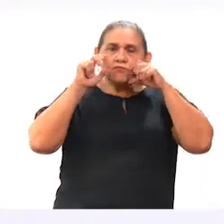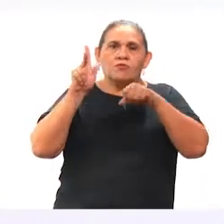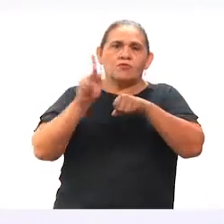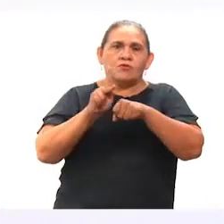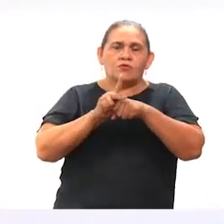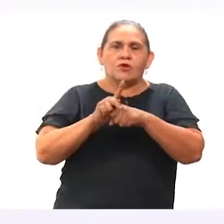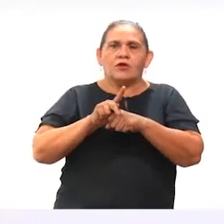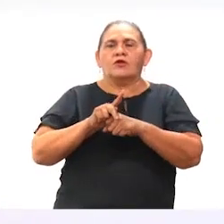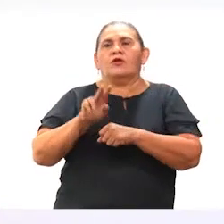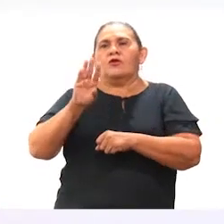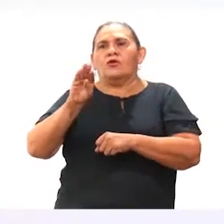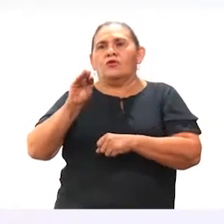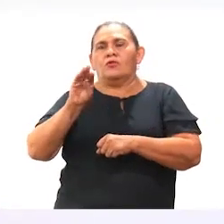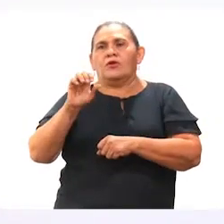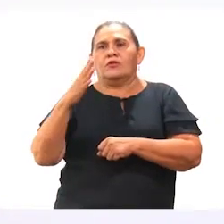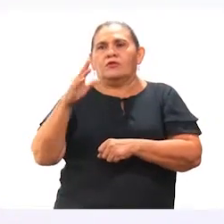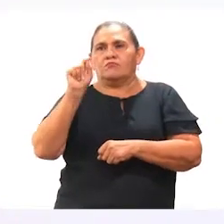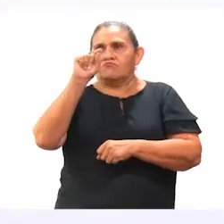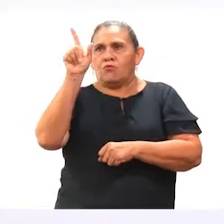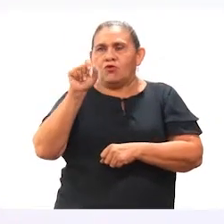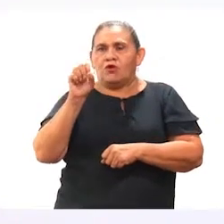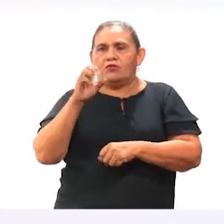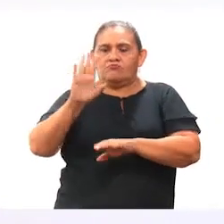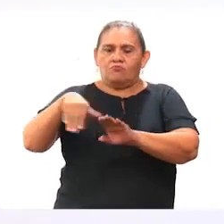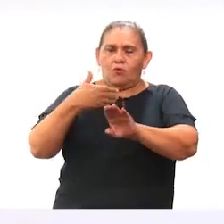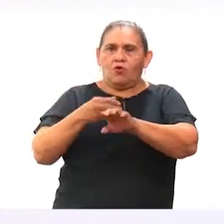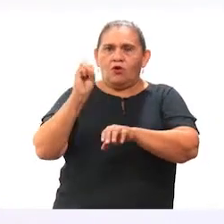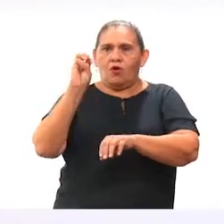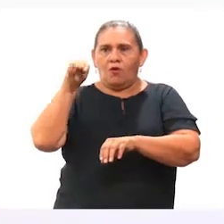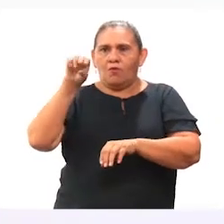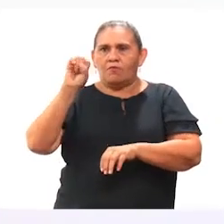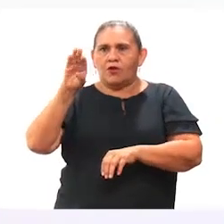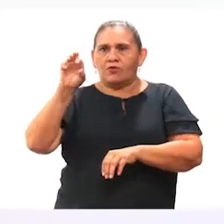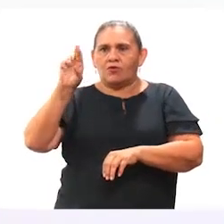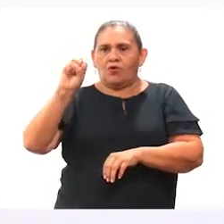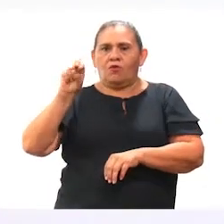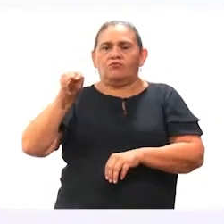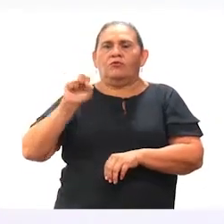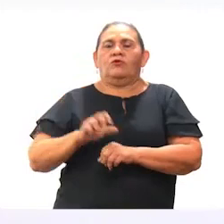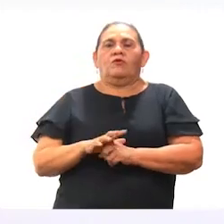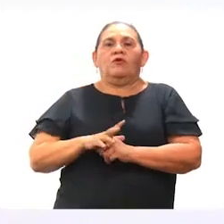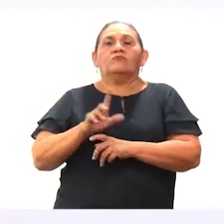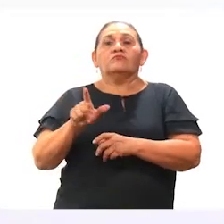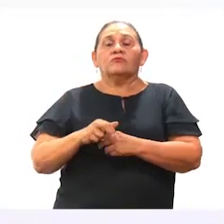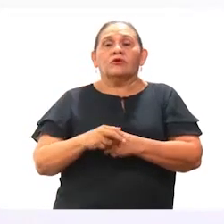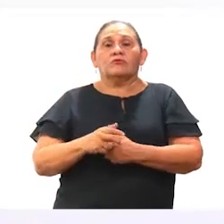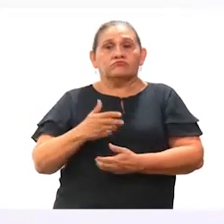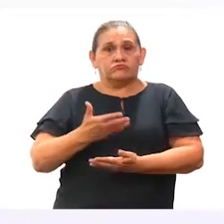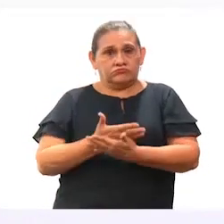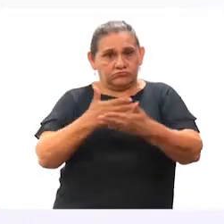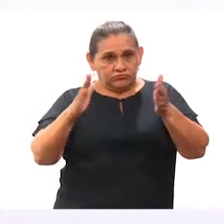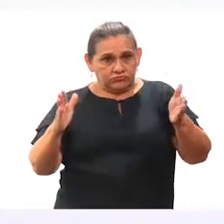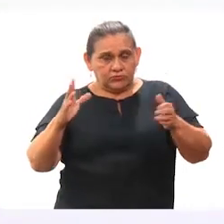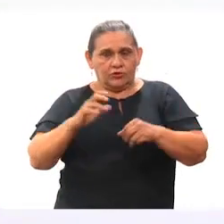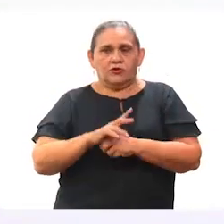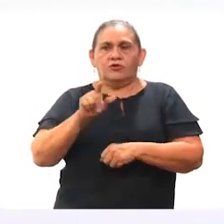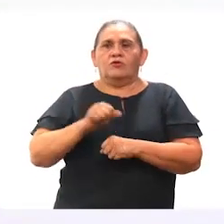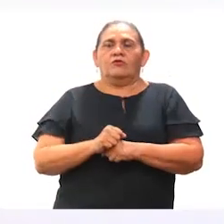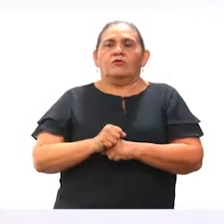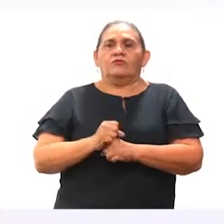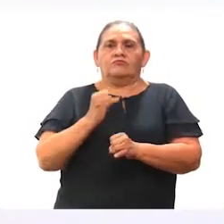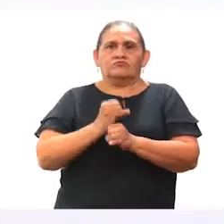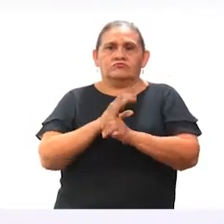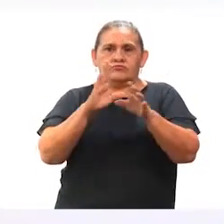el 95% contra Omicron. Como se ha señalado, en la reapertura económica los datos más importantes